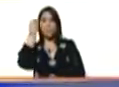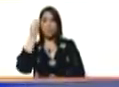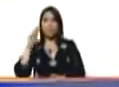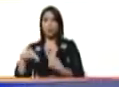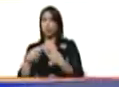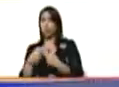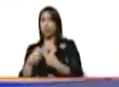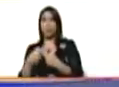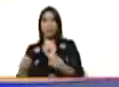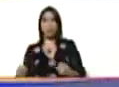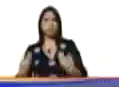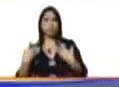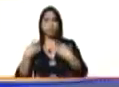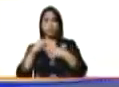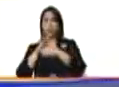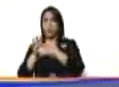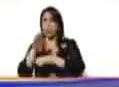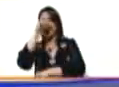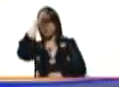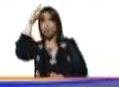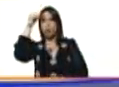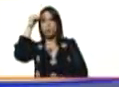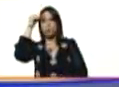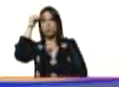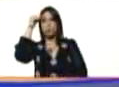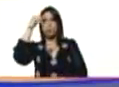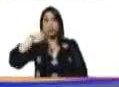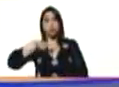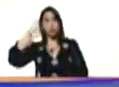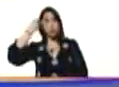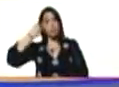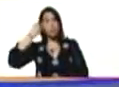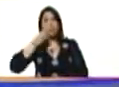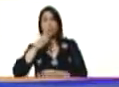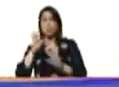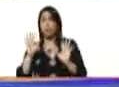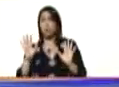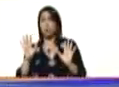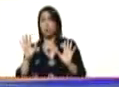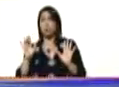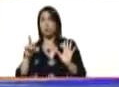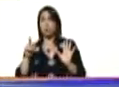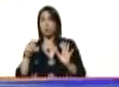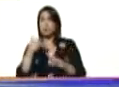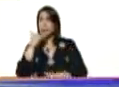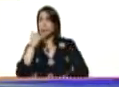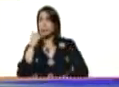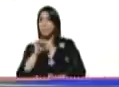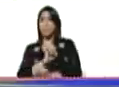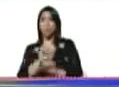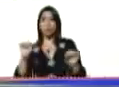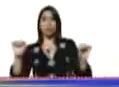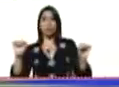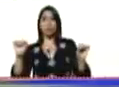tuvo el coronavirus. Yo pienso que, bueno, eso es casi imposible.